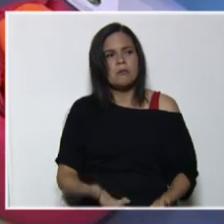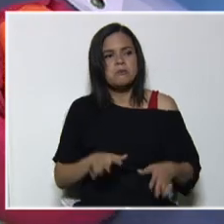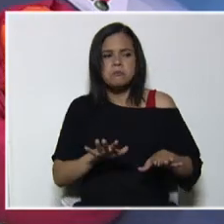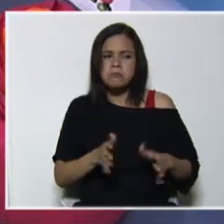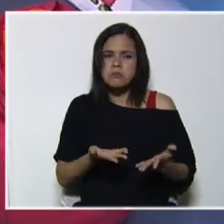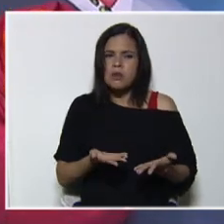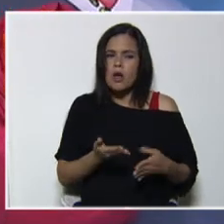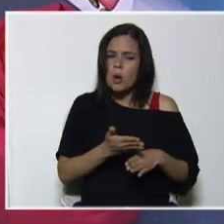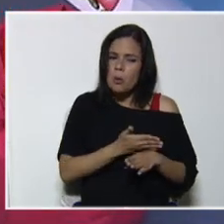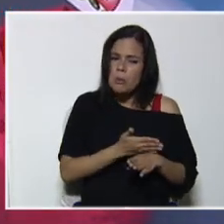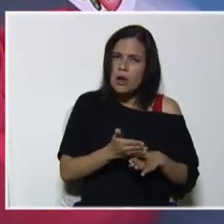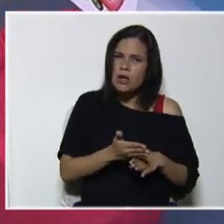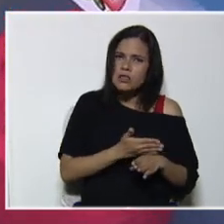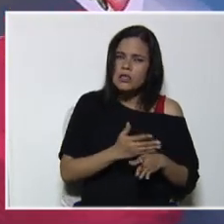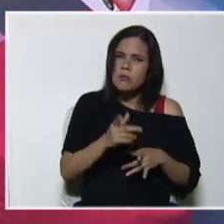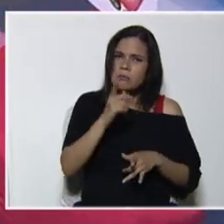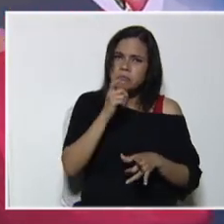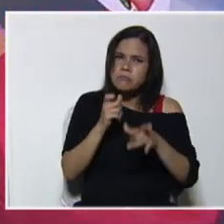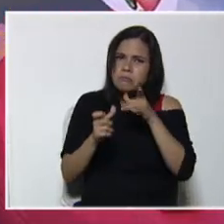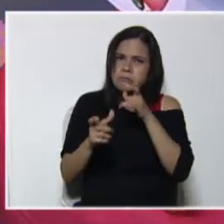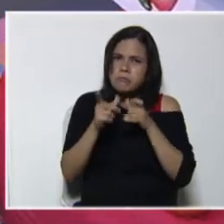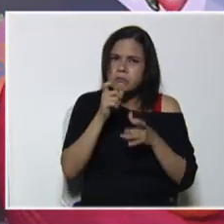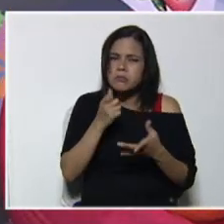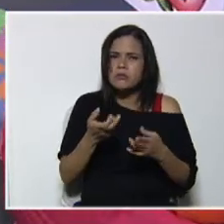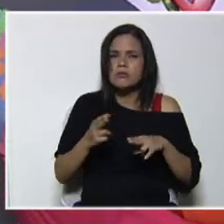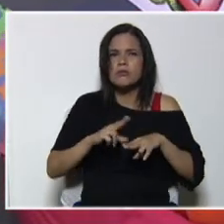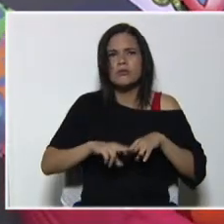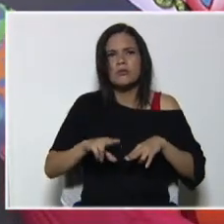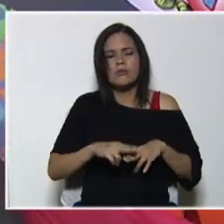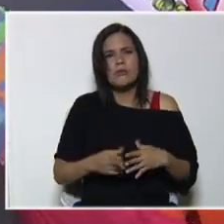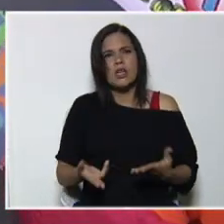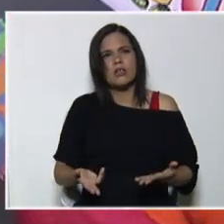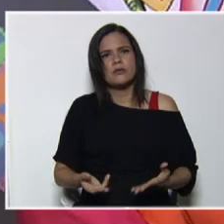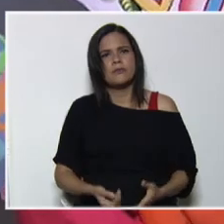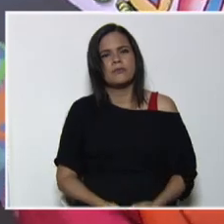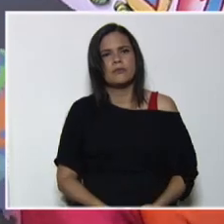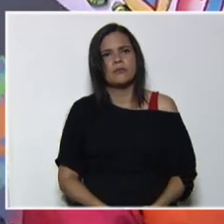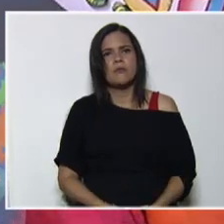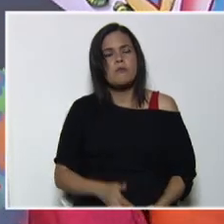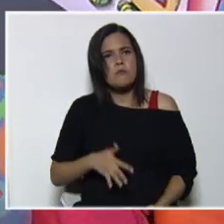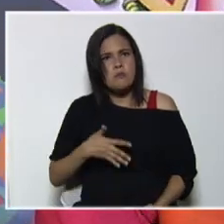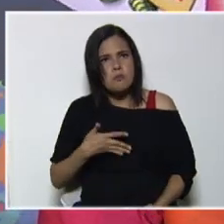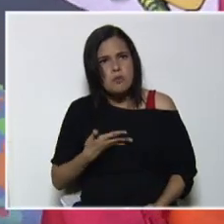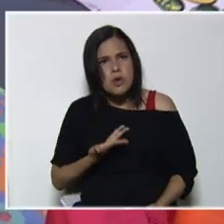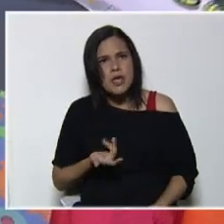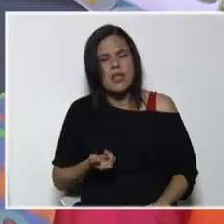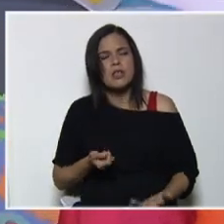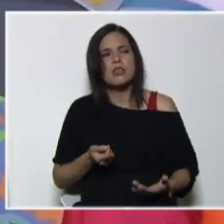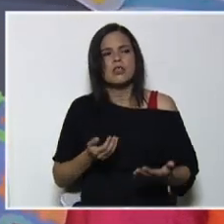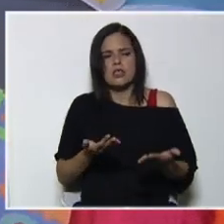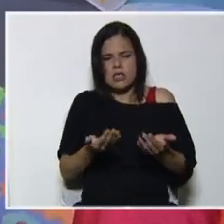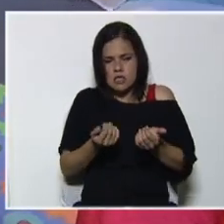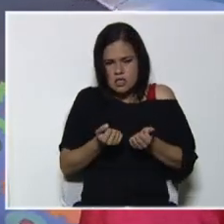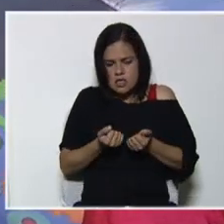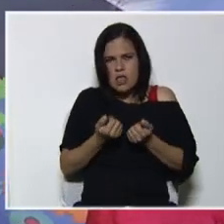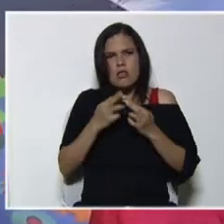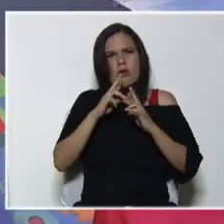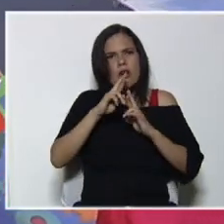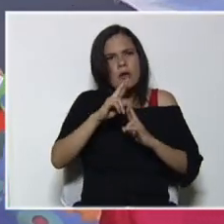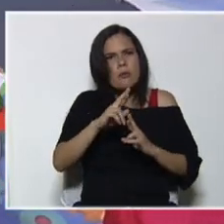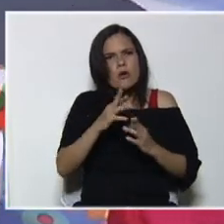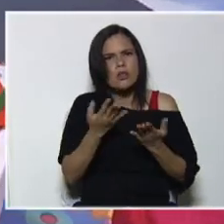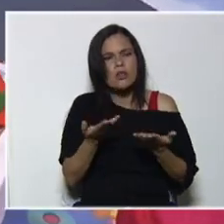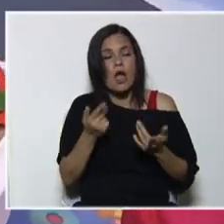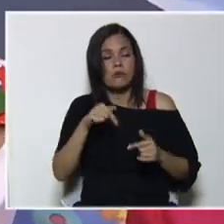pues compartiendo, preguntándole al niño para que la niña y el niño pueda ir dando respuesta. Y acá